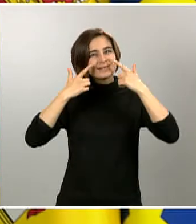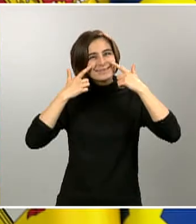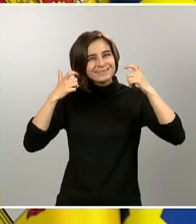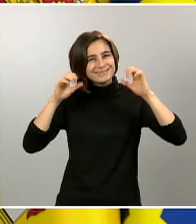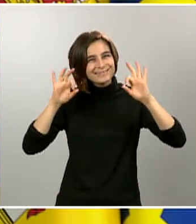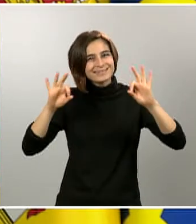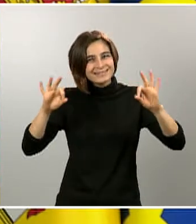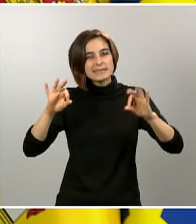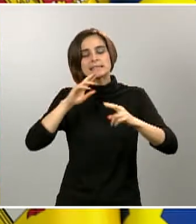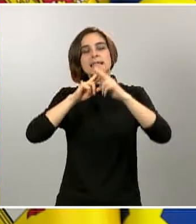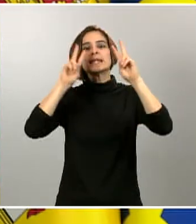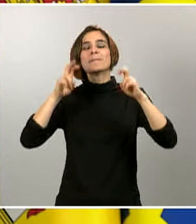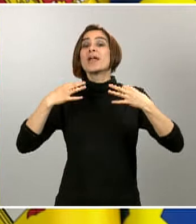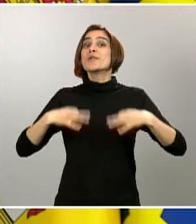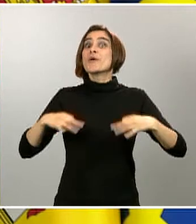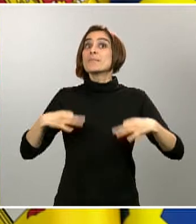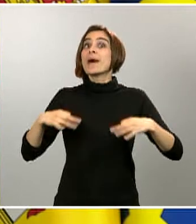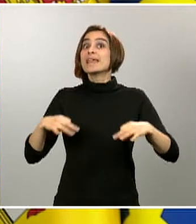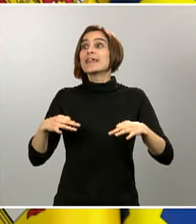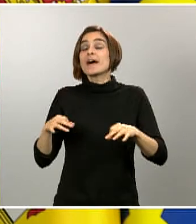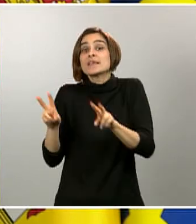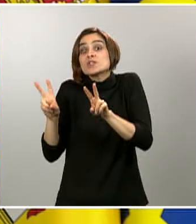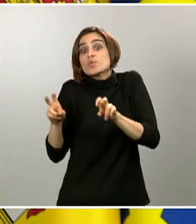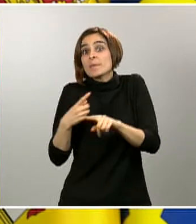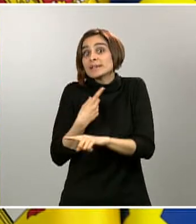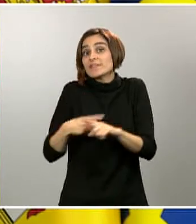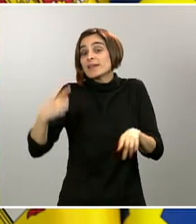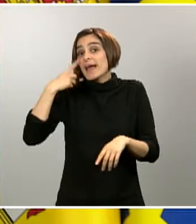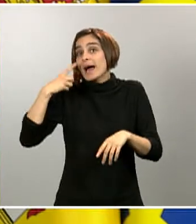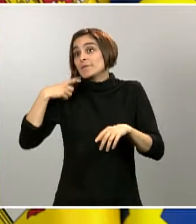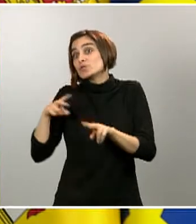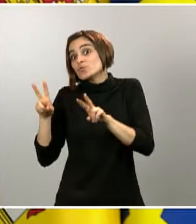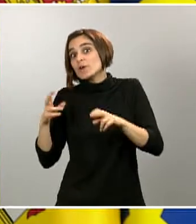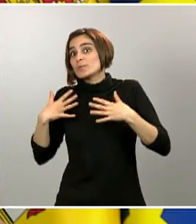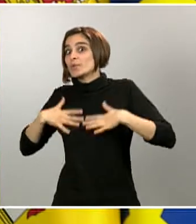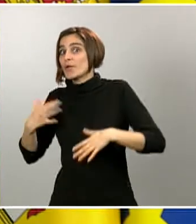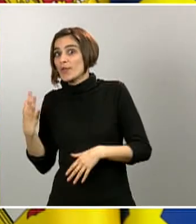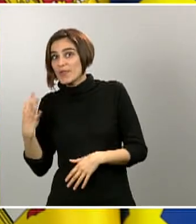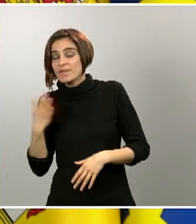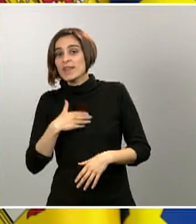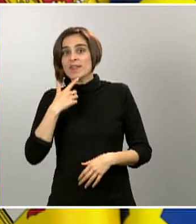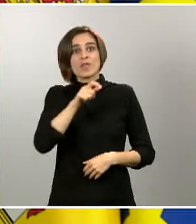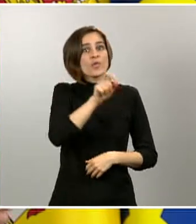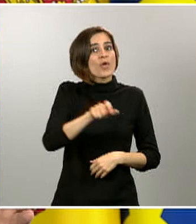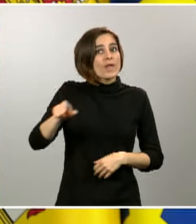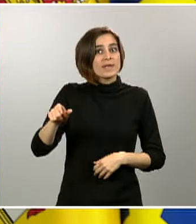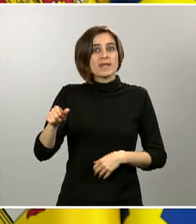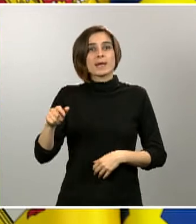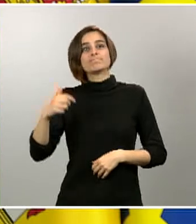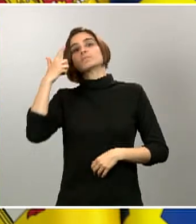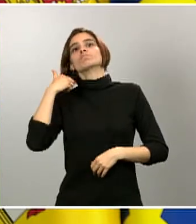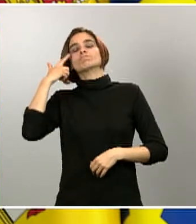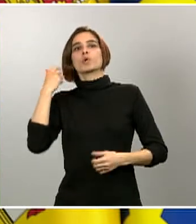normalidad, que comporta unas nuevas pautas de comportamiento de la ciudadanía, unas normas que hemos repasado hoy de